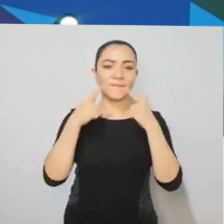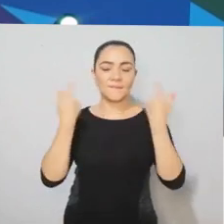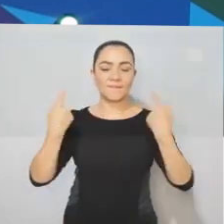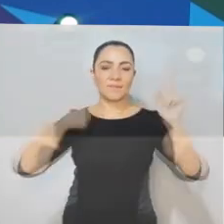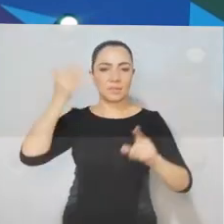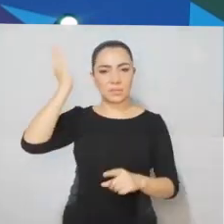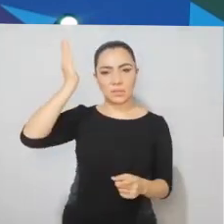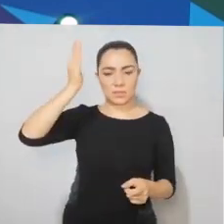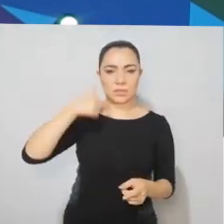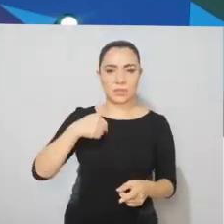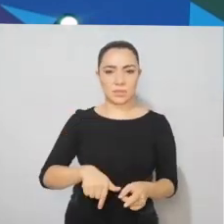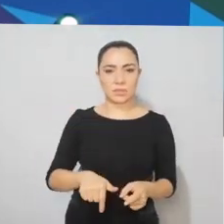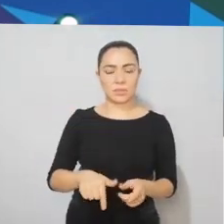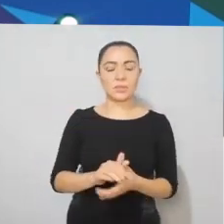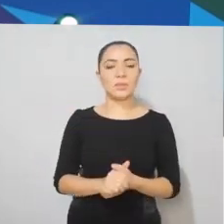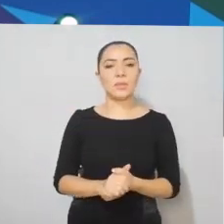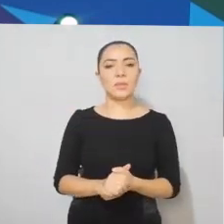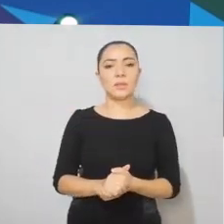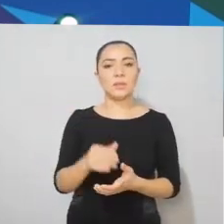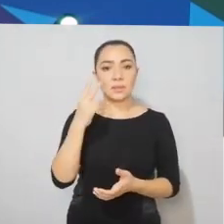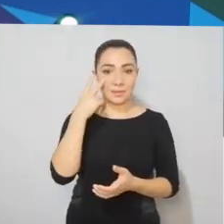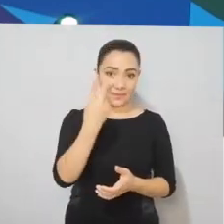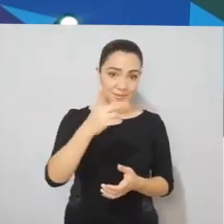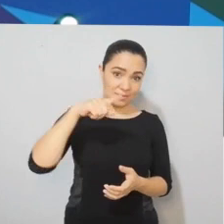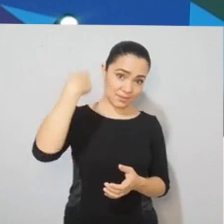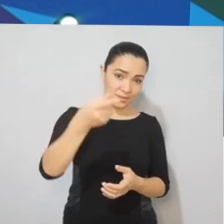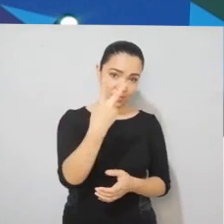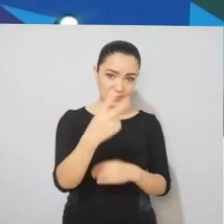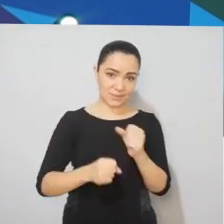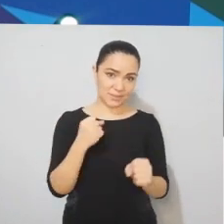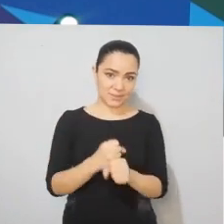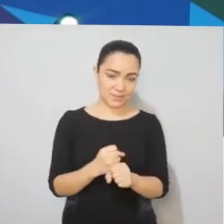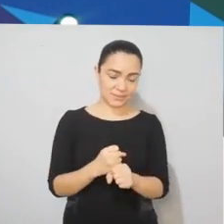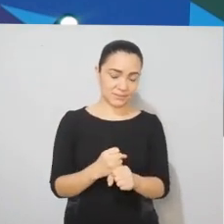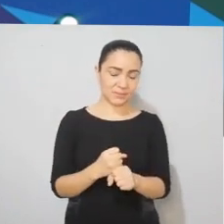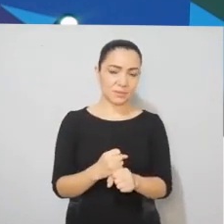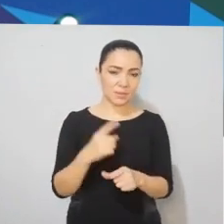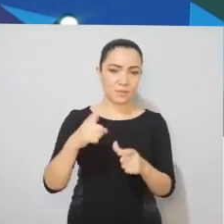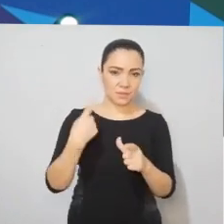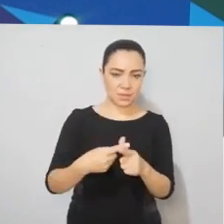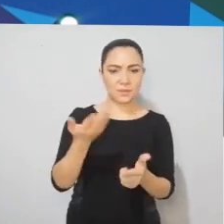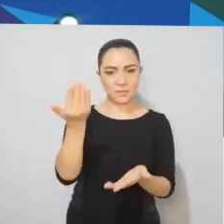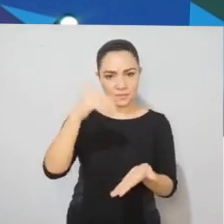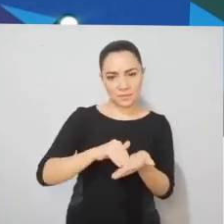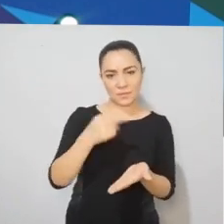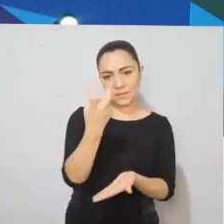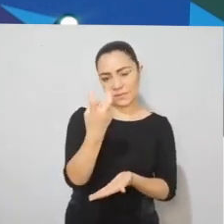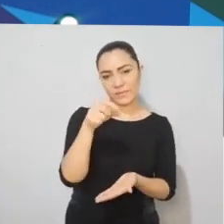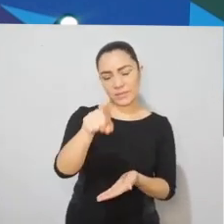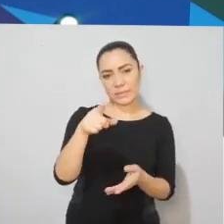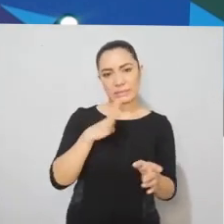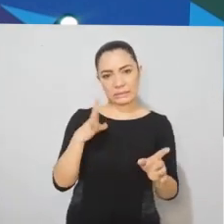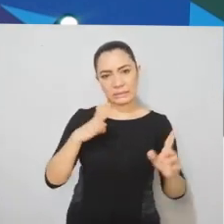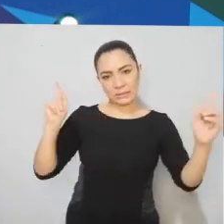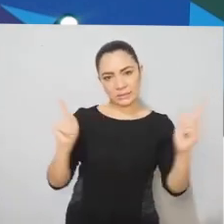el Congreso. Nos vemos dentro de 2 años, cuando nuevamente tengamos un